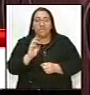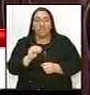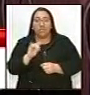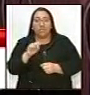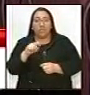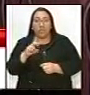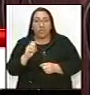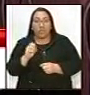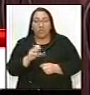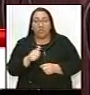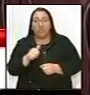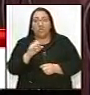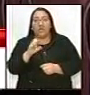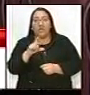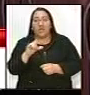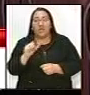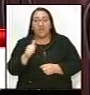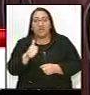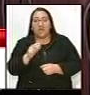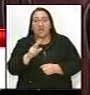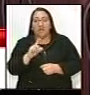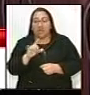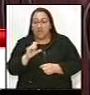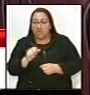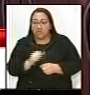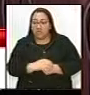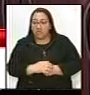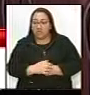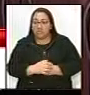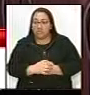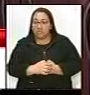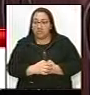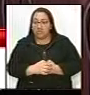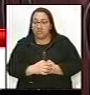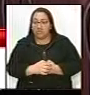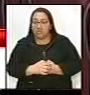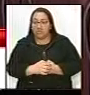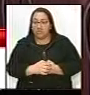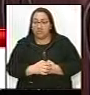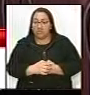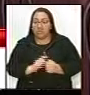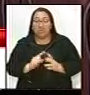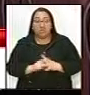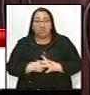miguel díaz avalos iniciamos diciendo